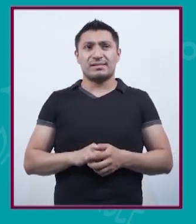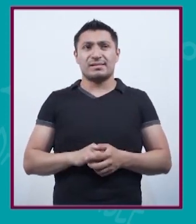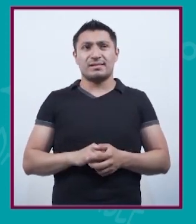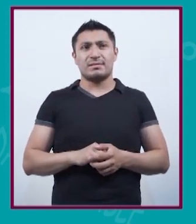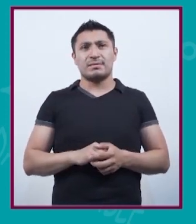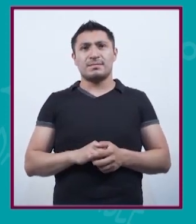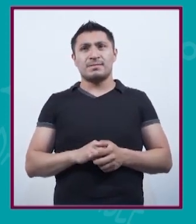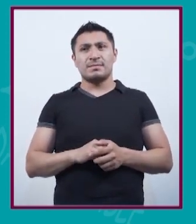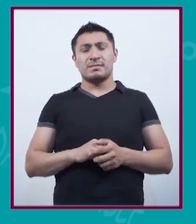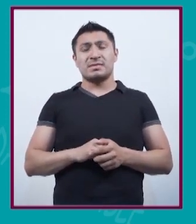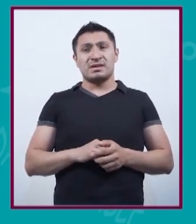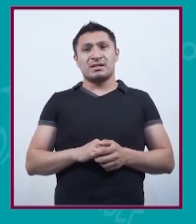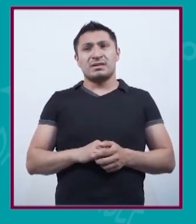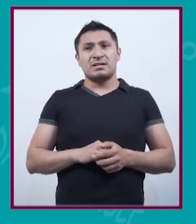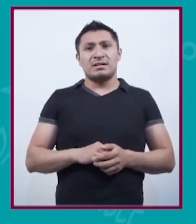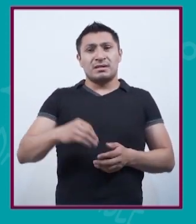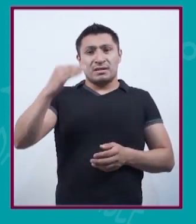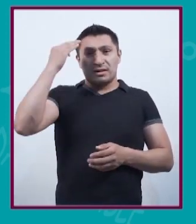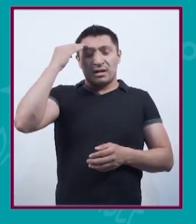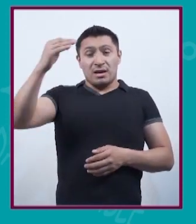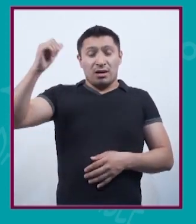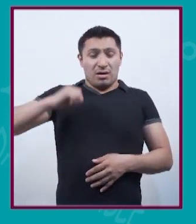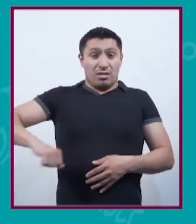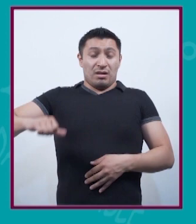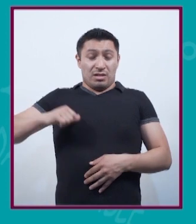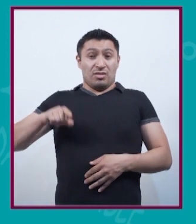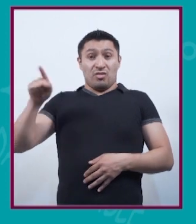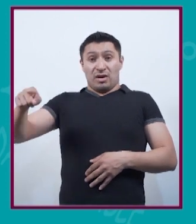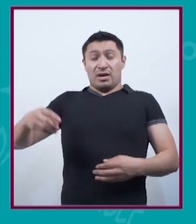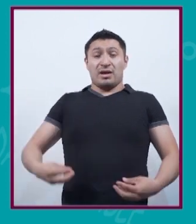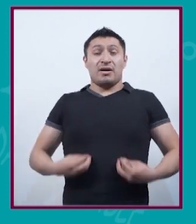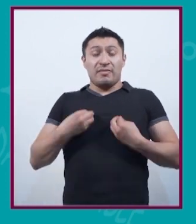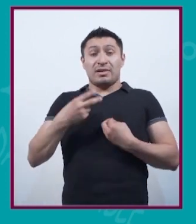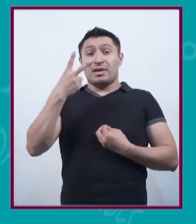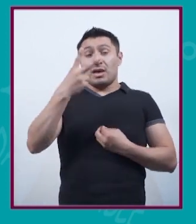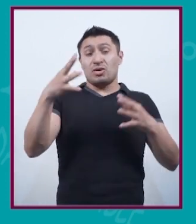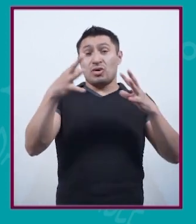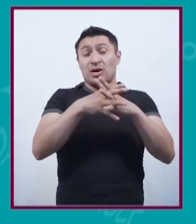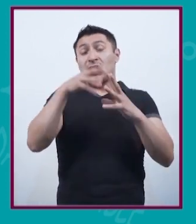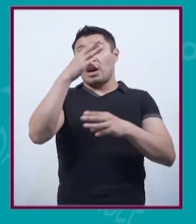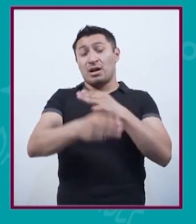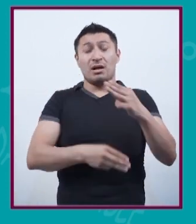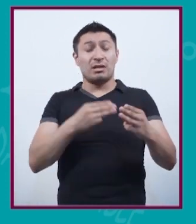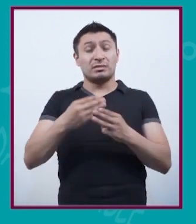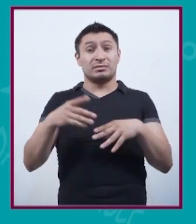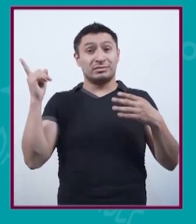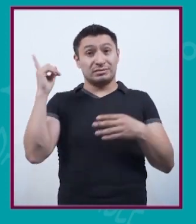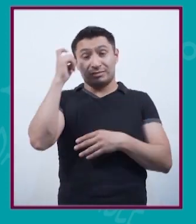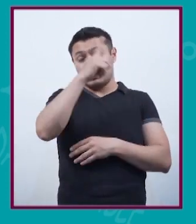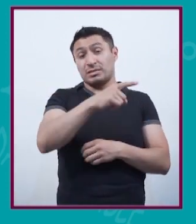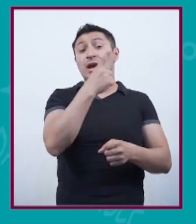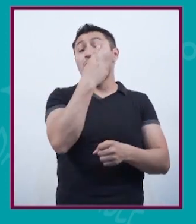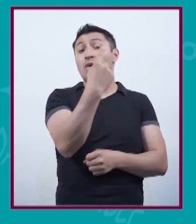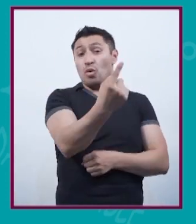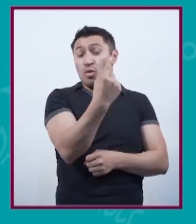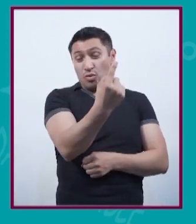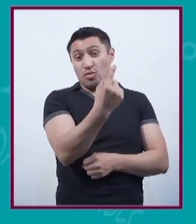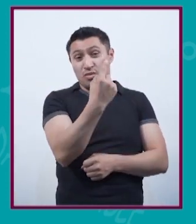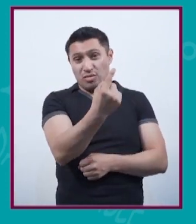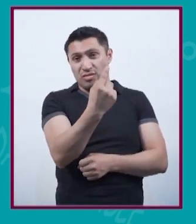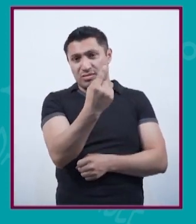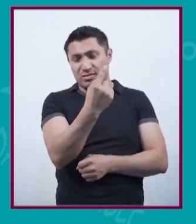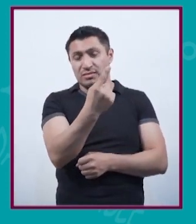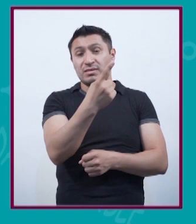clasificar en un mundo, por ejemplo, que en esa época tuvo 2 guerras mundiales. O sea,